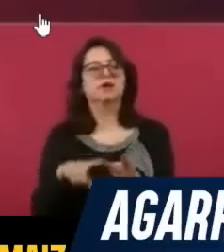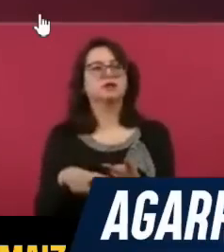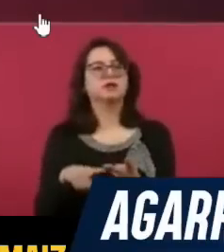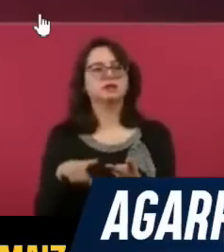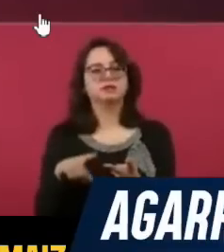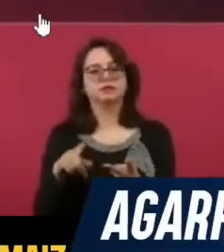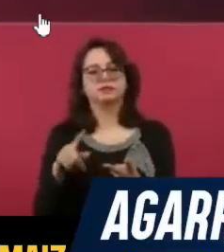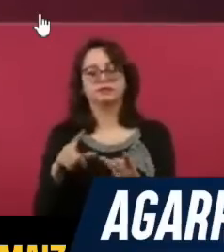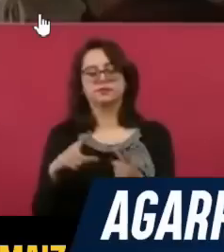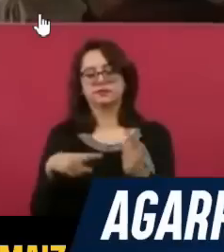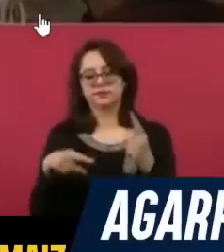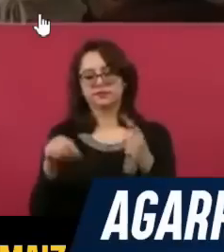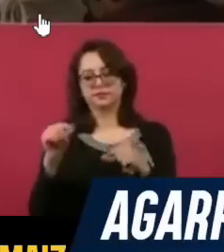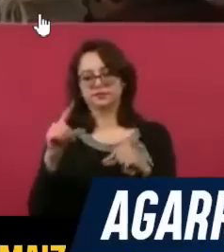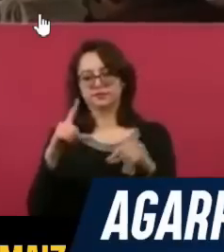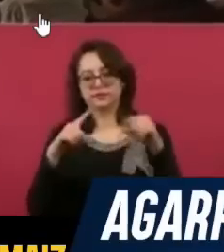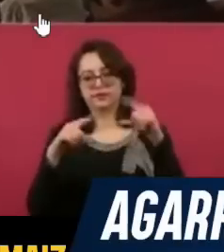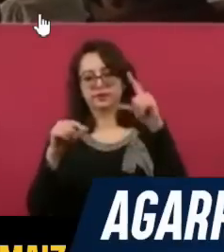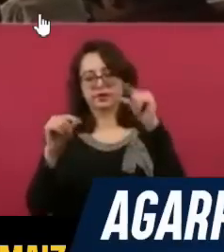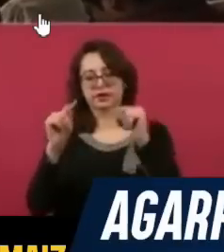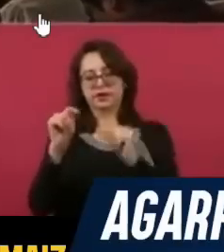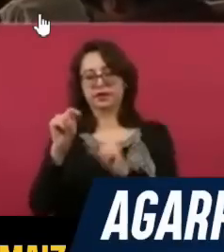el trigo